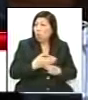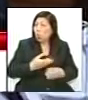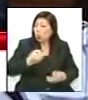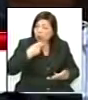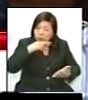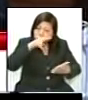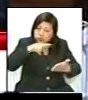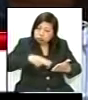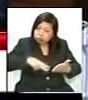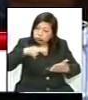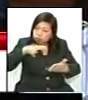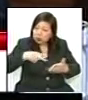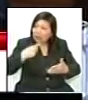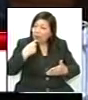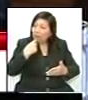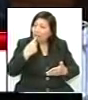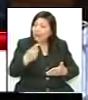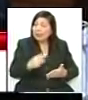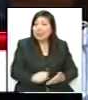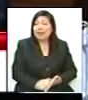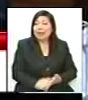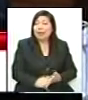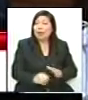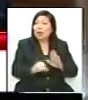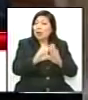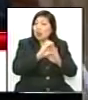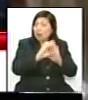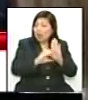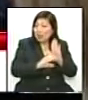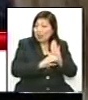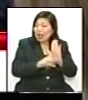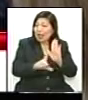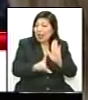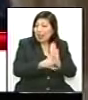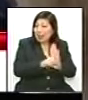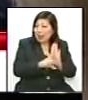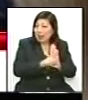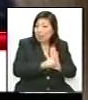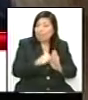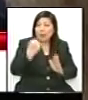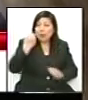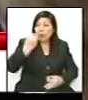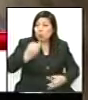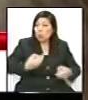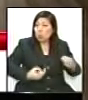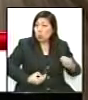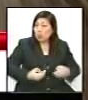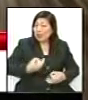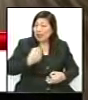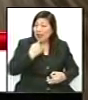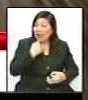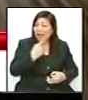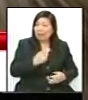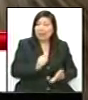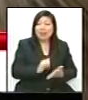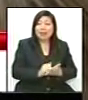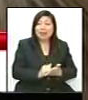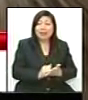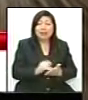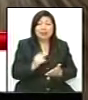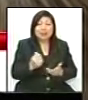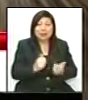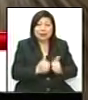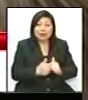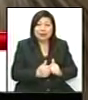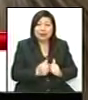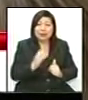judicial, advierte que en la Constitución y en la Ley Orgánica del Poder Judicial se establece el tema de la ratificación de